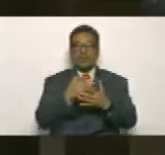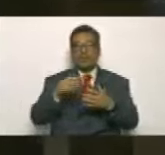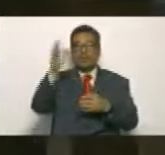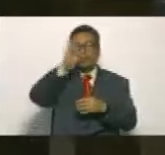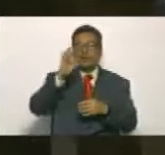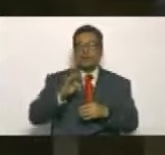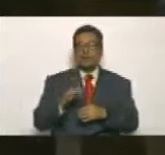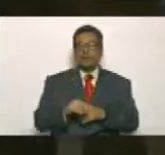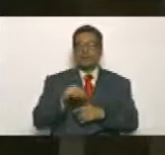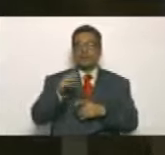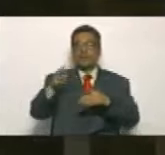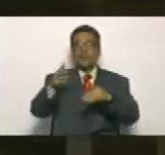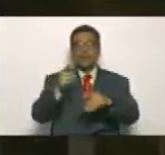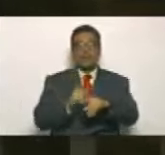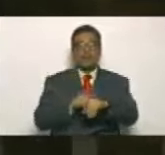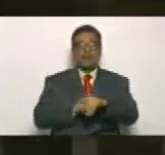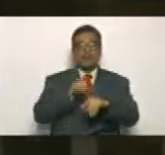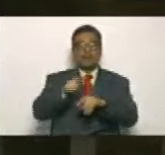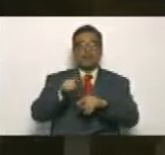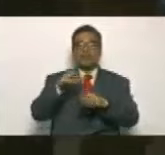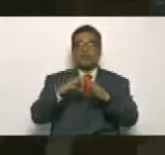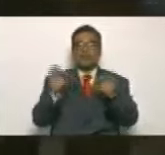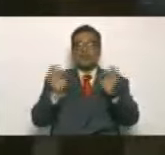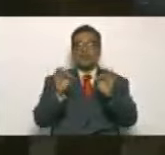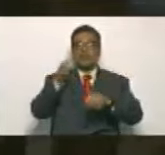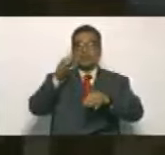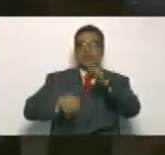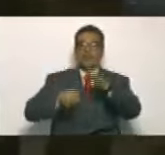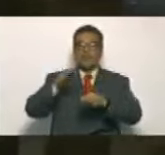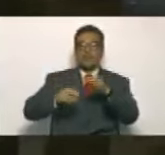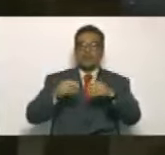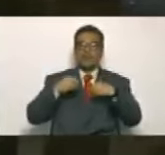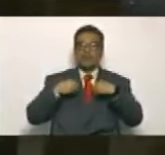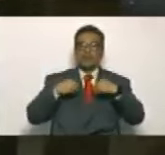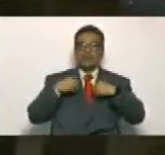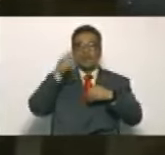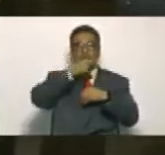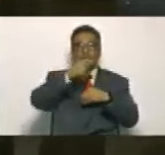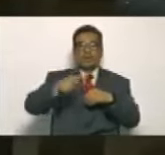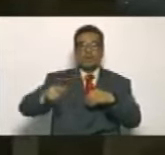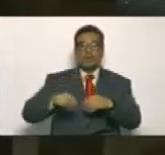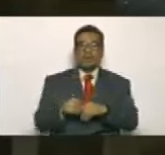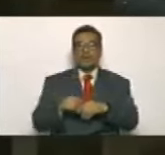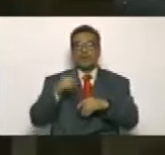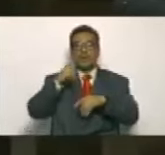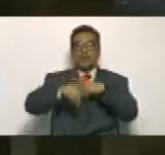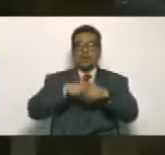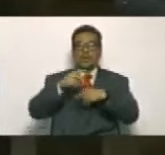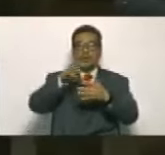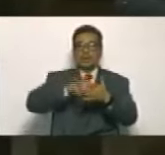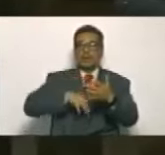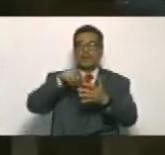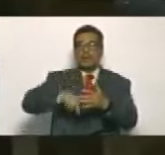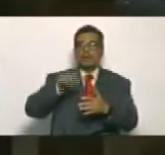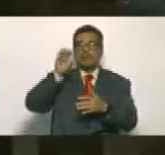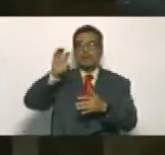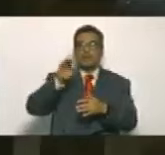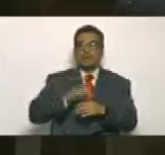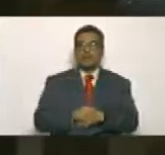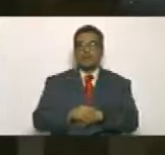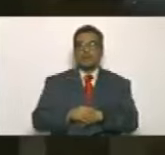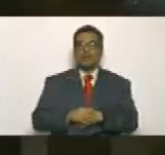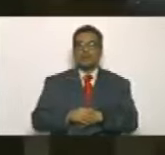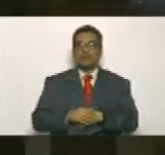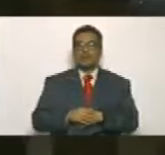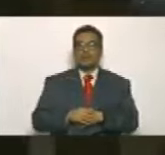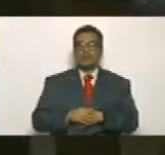federal. Ante la situación de injusticia vivida por los pueblos indígenas del país,